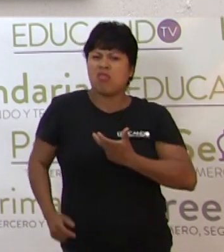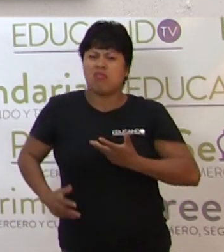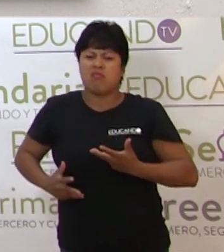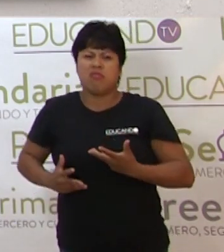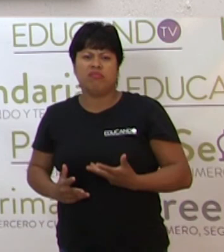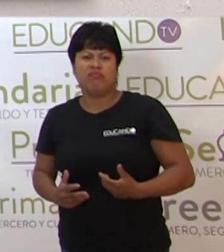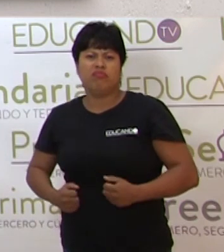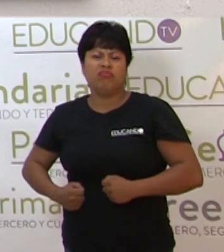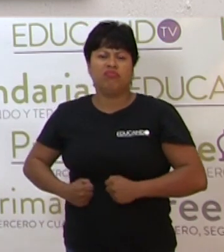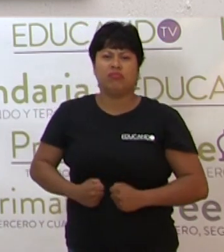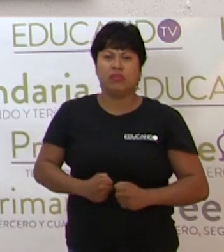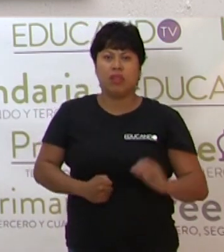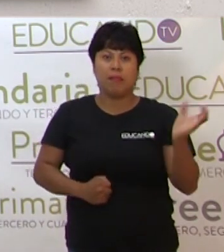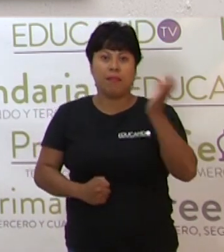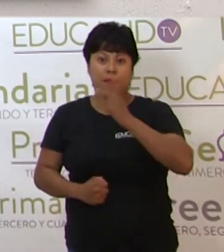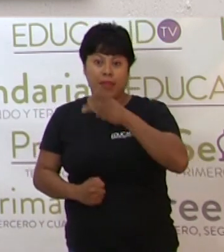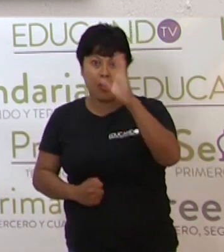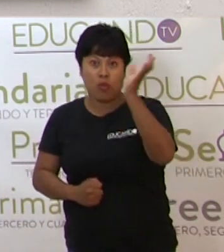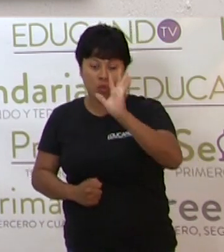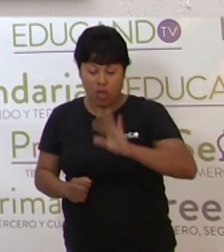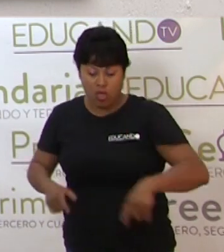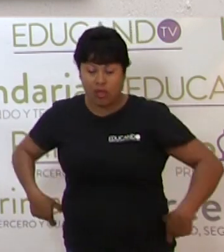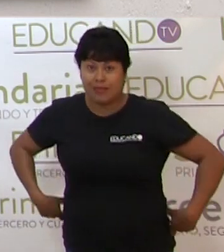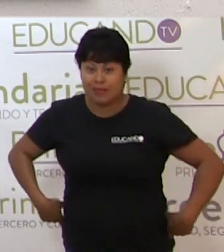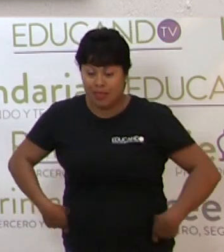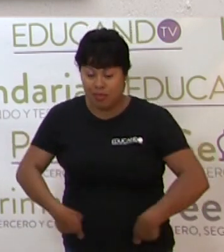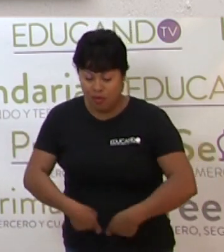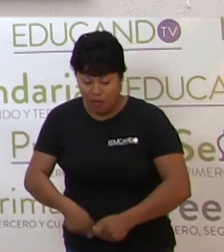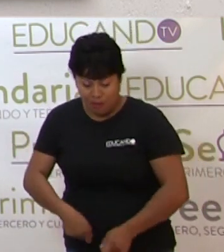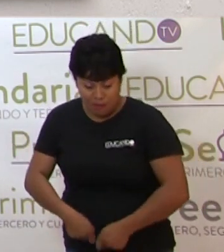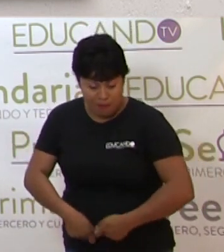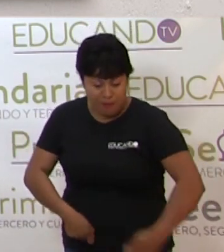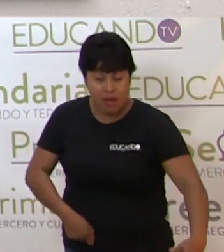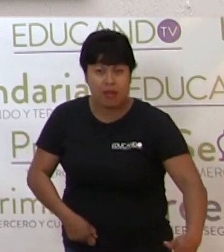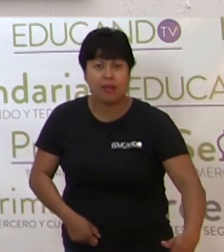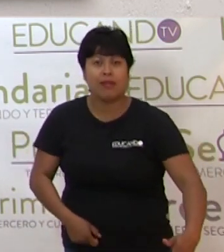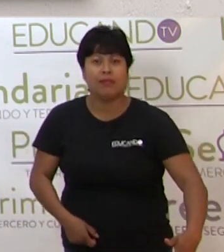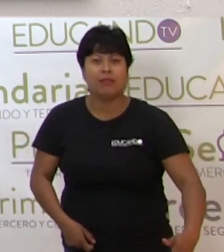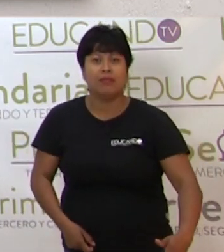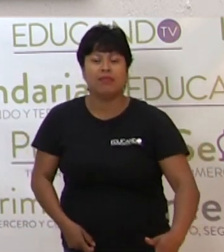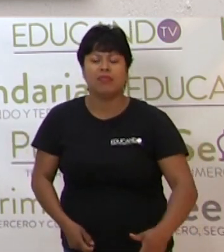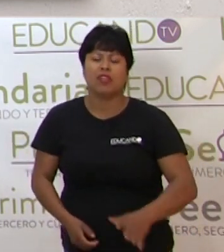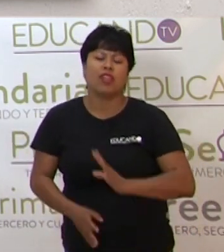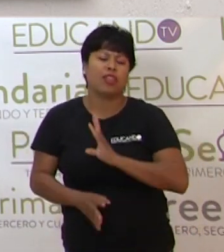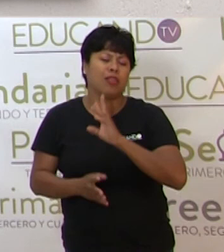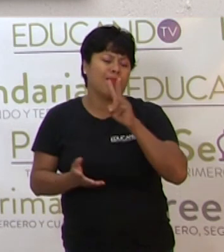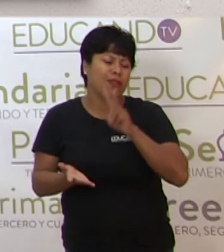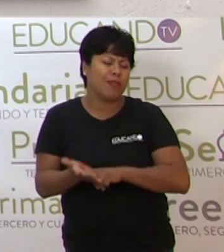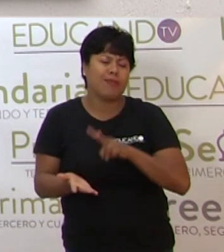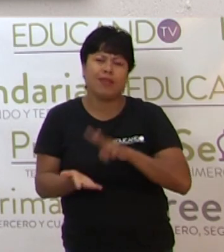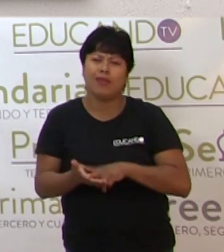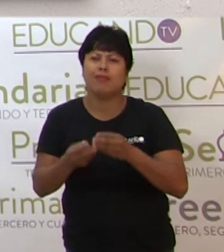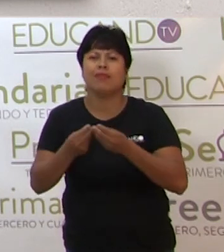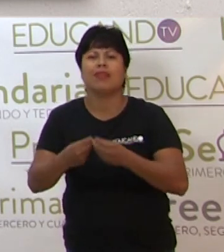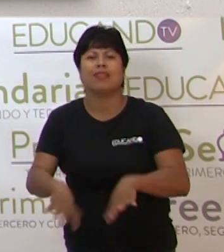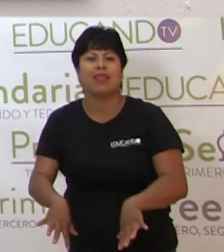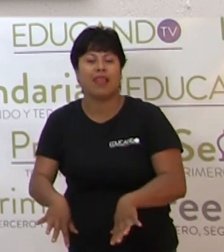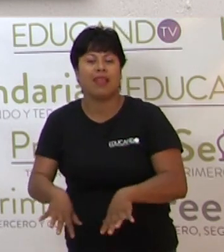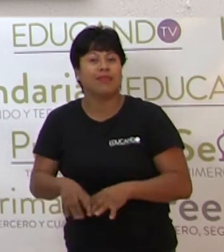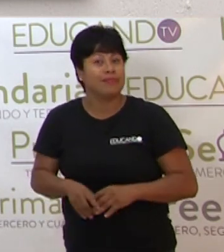creía, pero al quitarle el cinturón, todo su valor